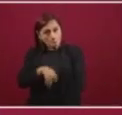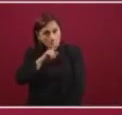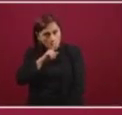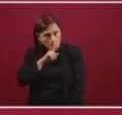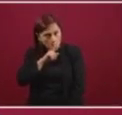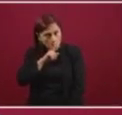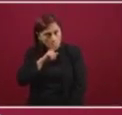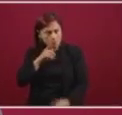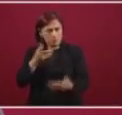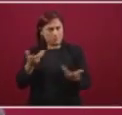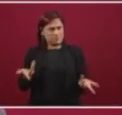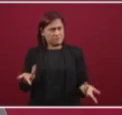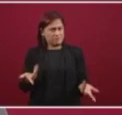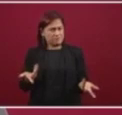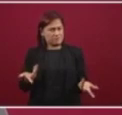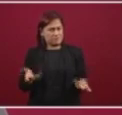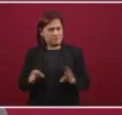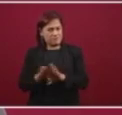abyectos?